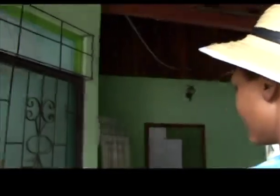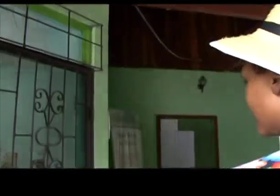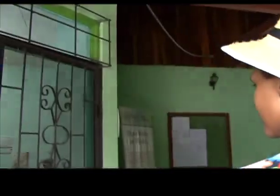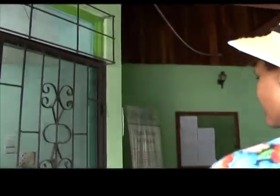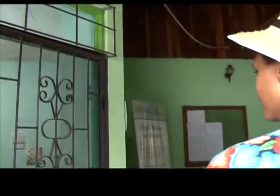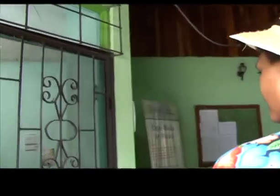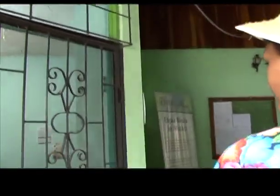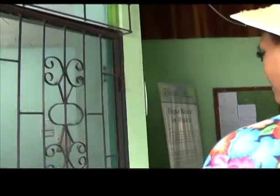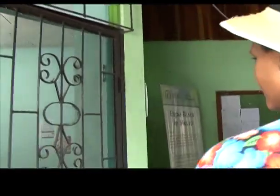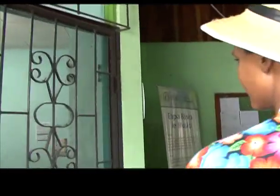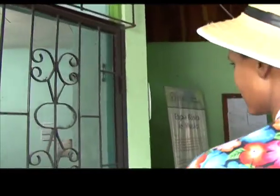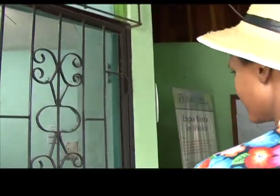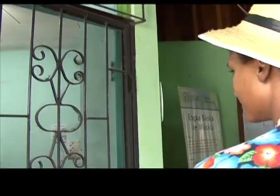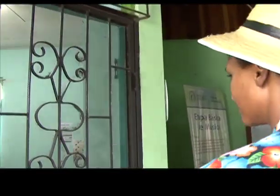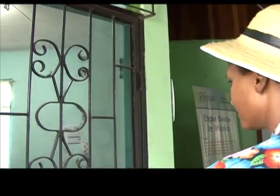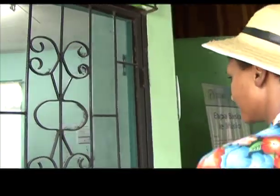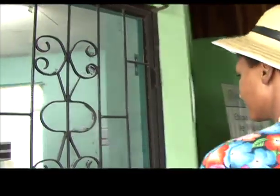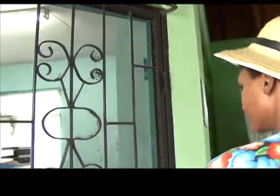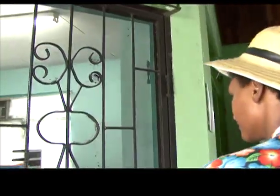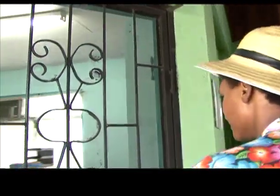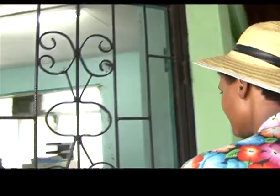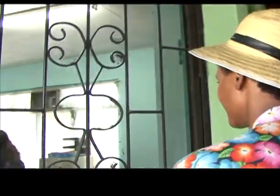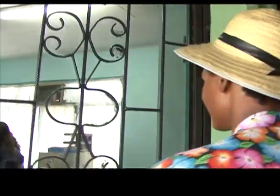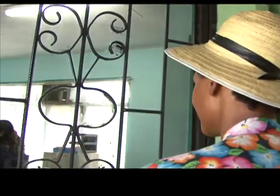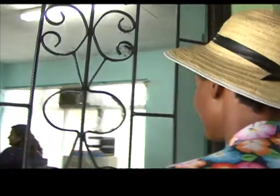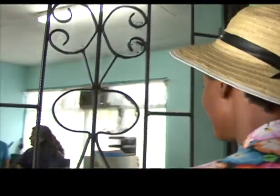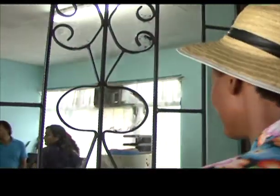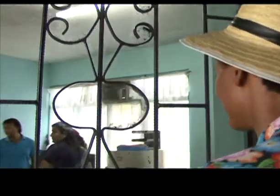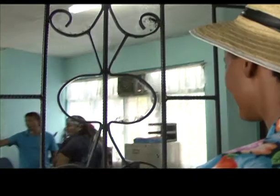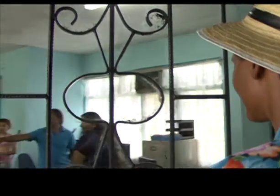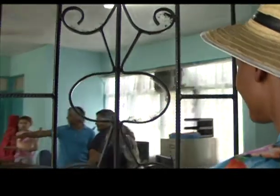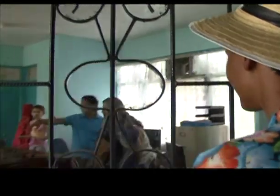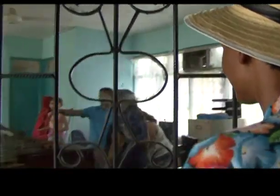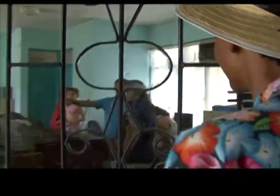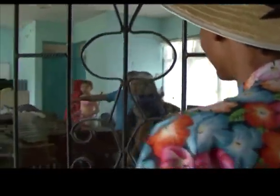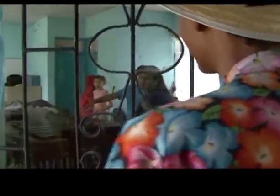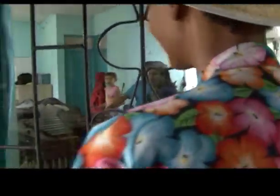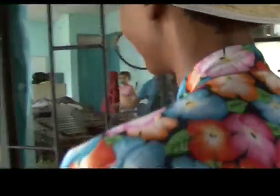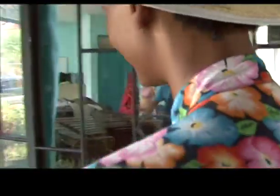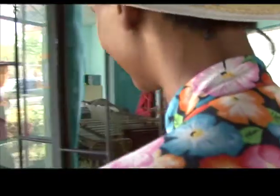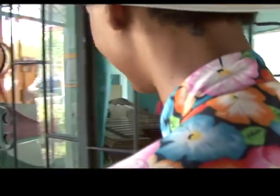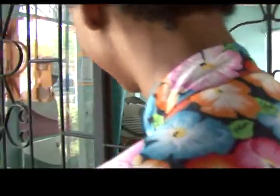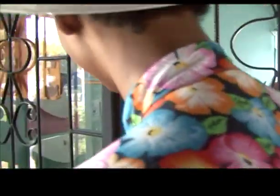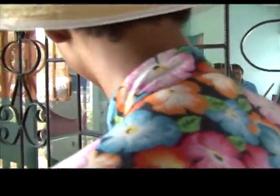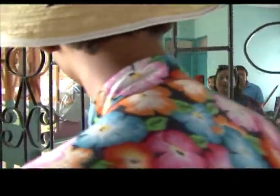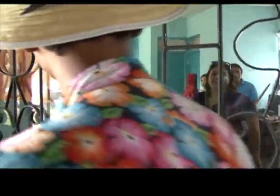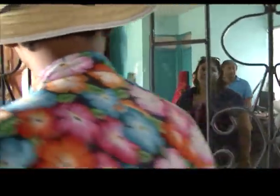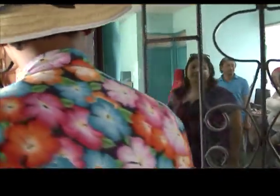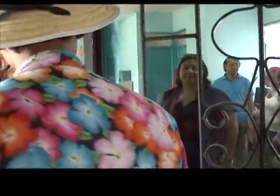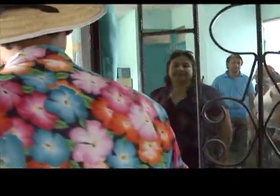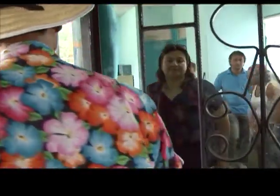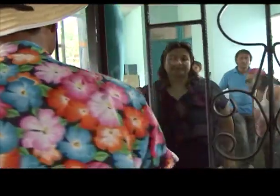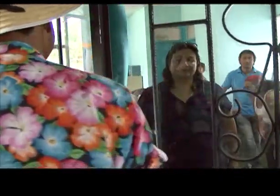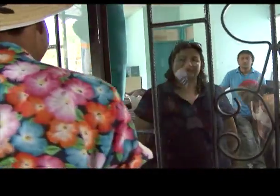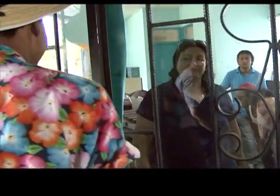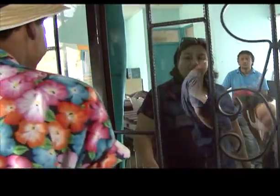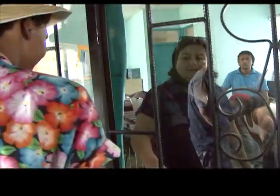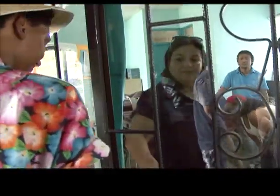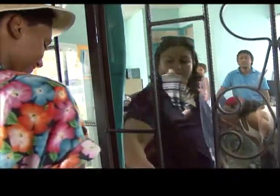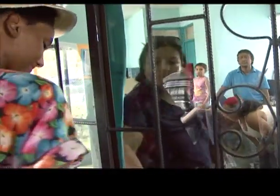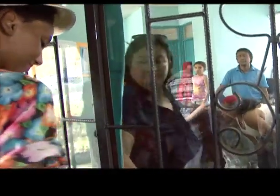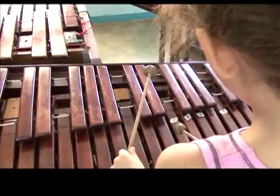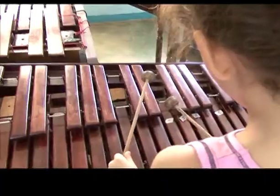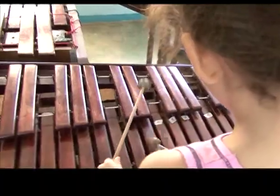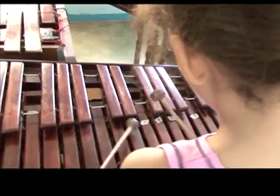es como el pan nuestro. Nosotros desde chiquitos estamos influenciados totalmente a la ejecución y el disfrute de la